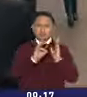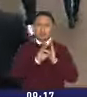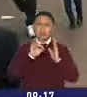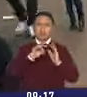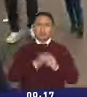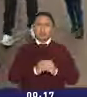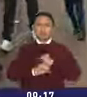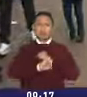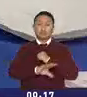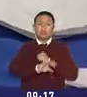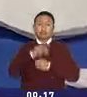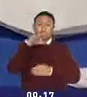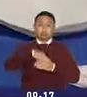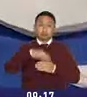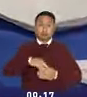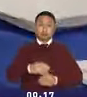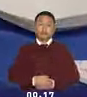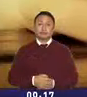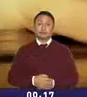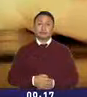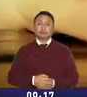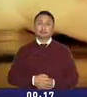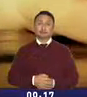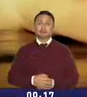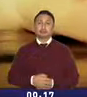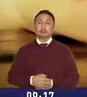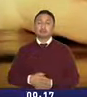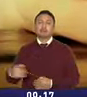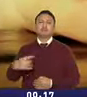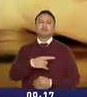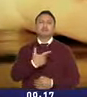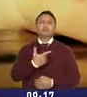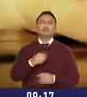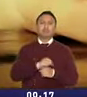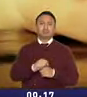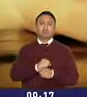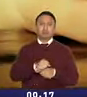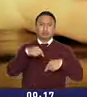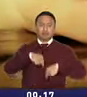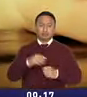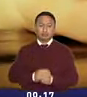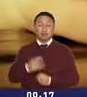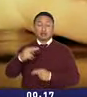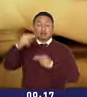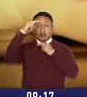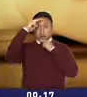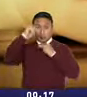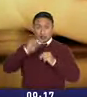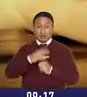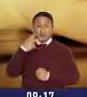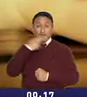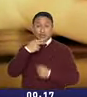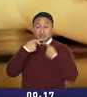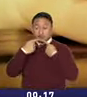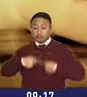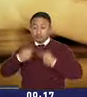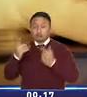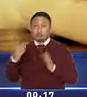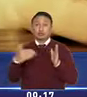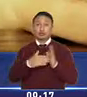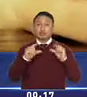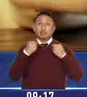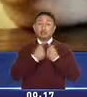durante la campaña electoral en Ecuador. Este tipo de prácticas buscan difundir noticias falsas en contra de